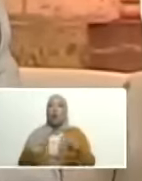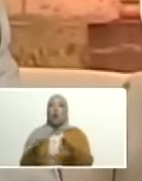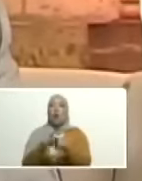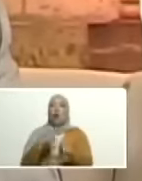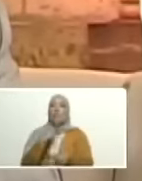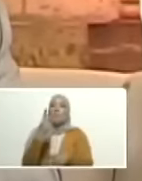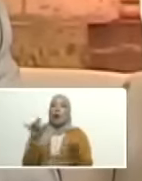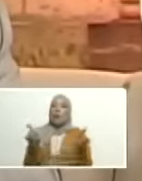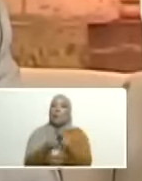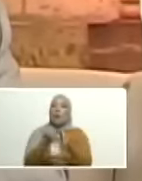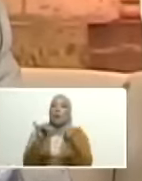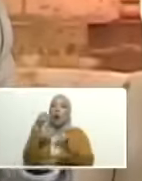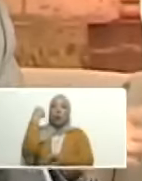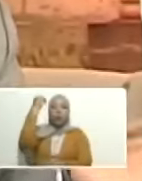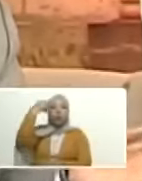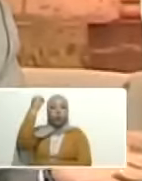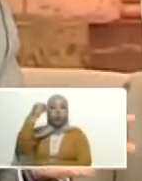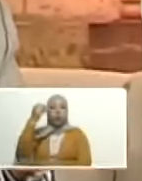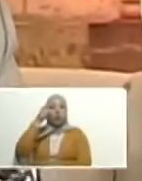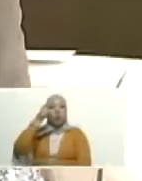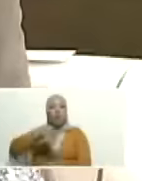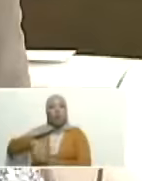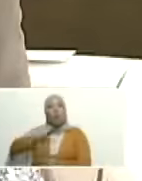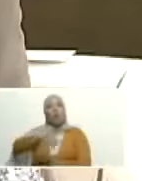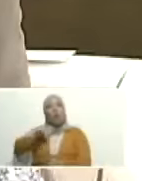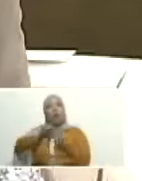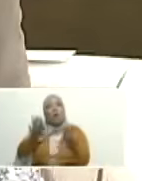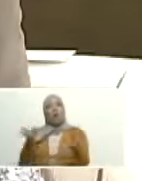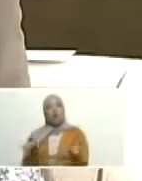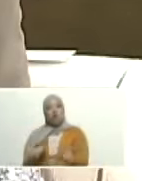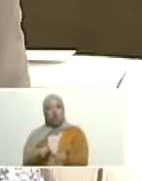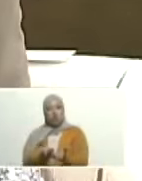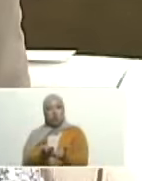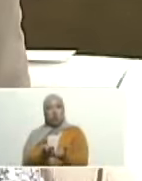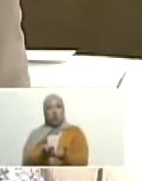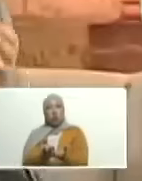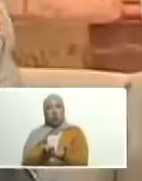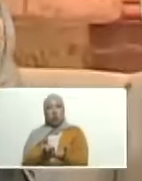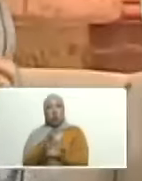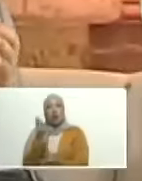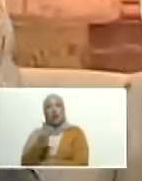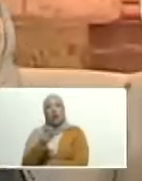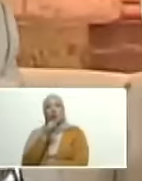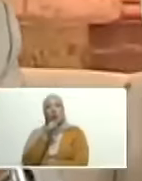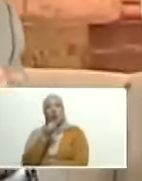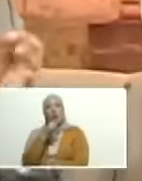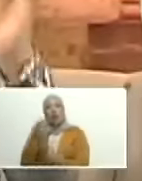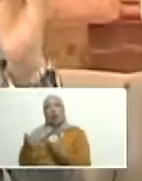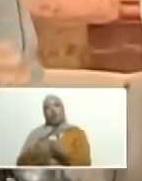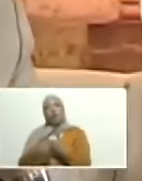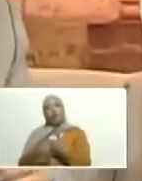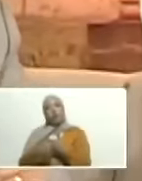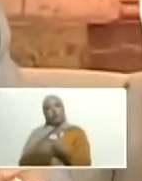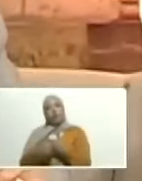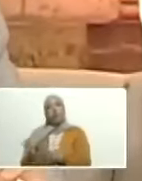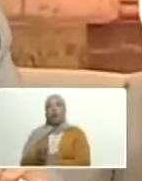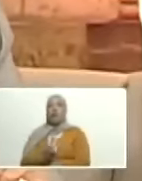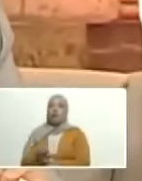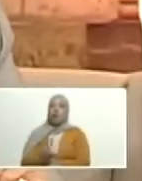Y lo dicen los pueblos del mundo. Debe cesar la agresión económica contra